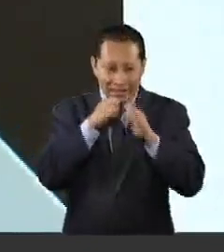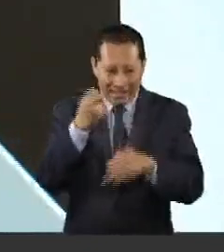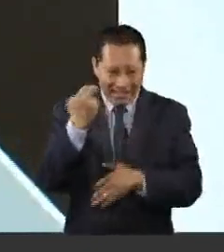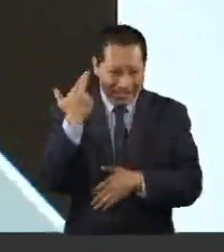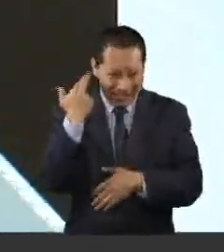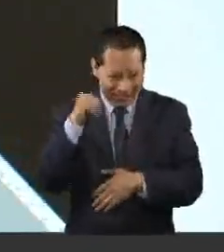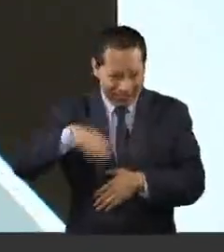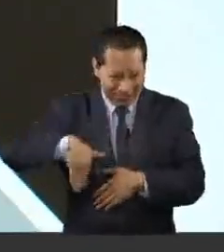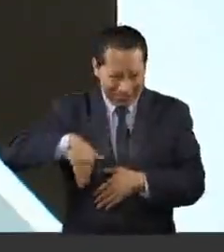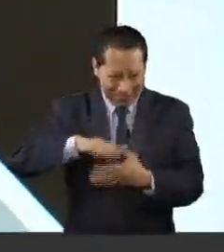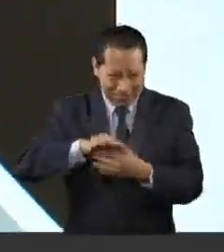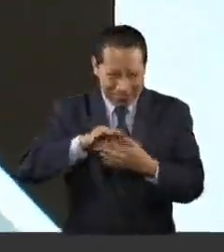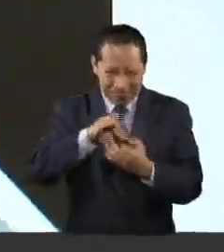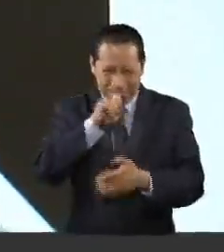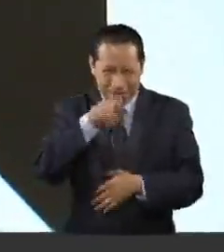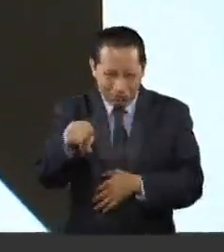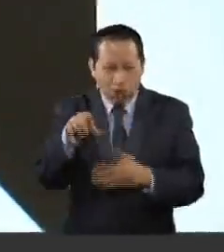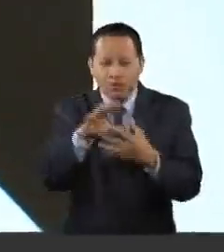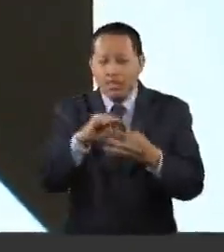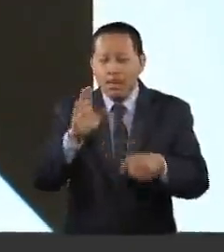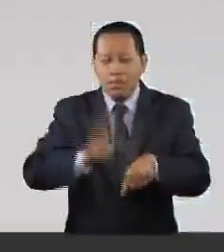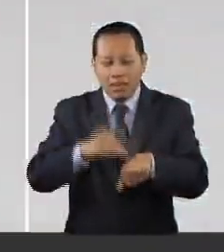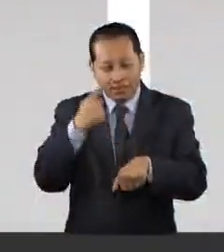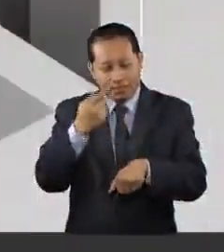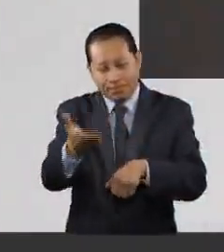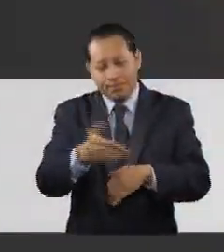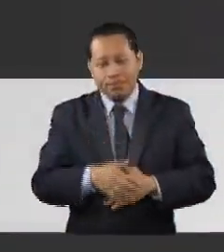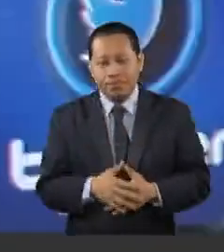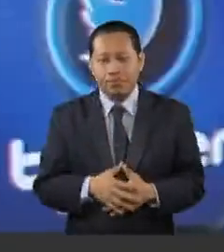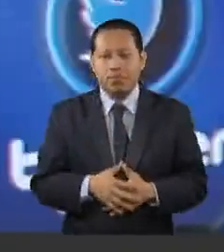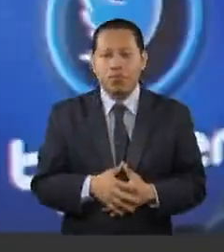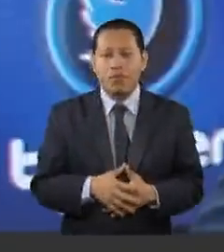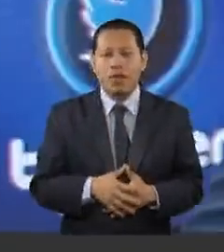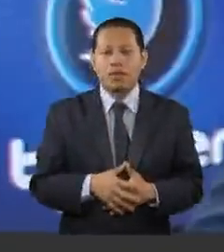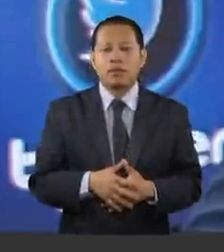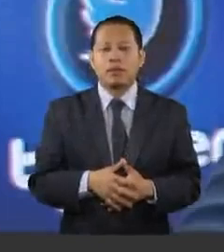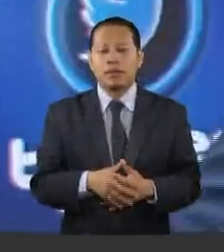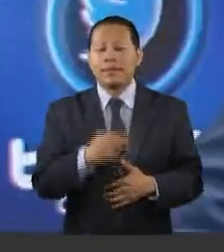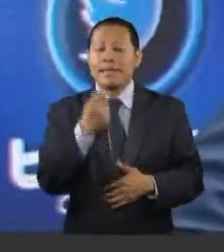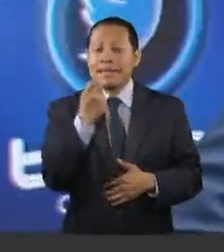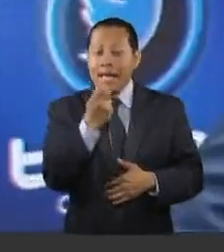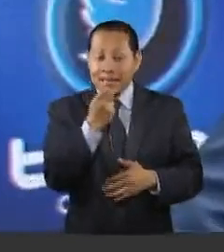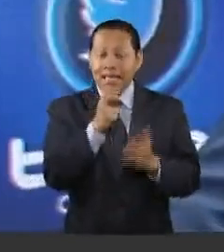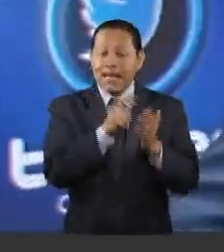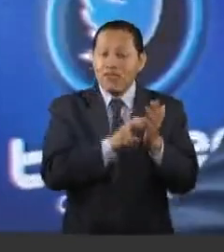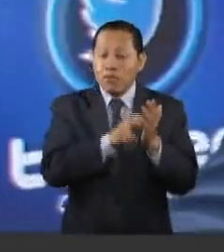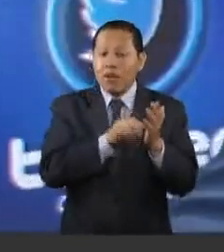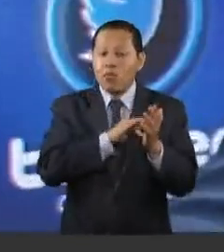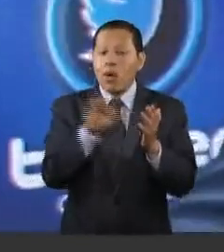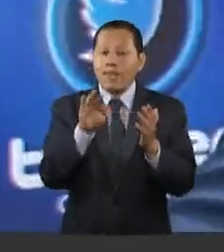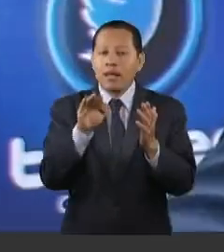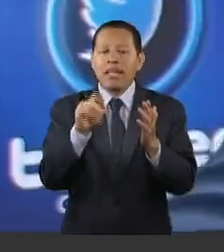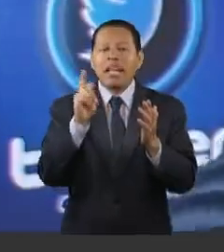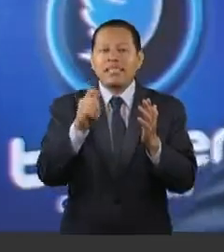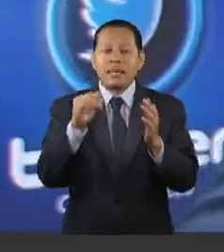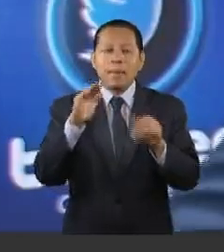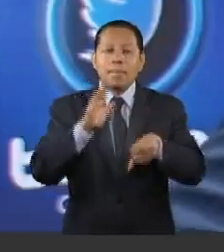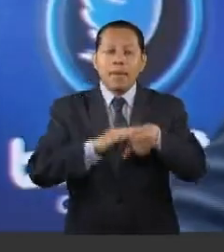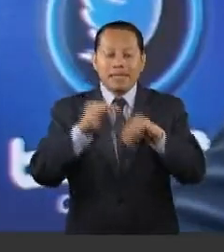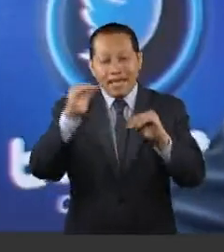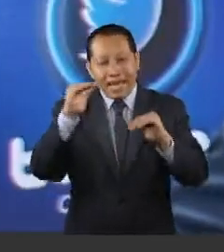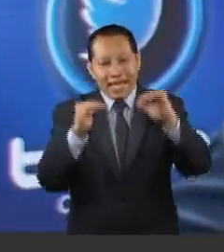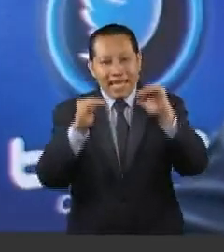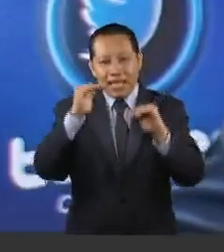señaló los alcances de esta reforma con esta reforma se logra equilibrar un poquito más las